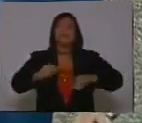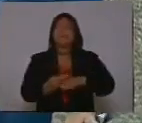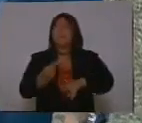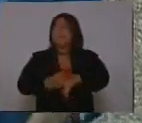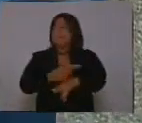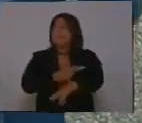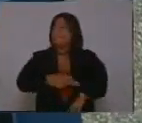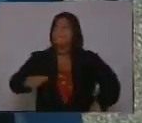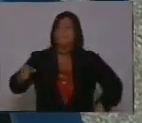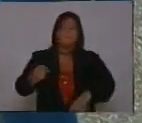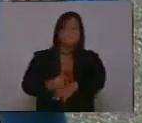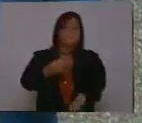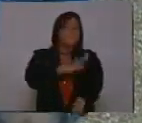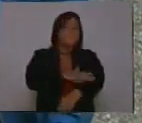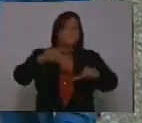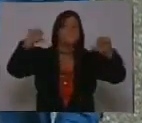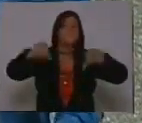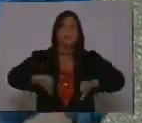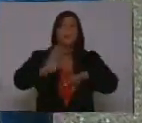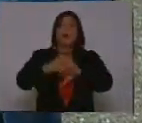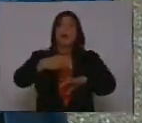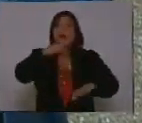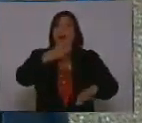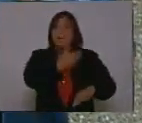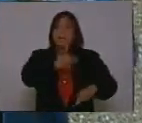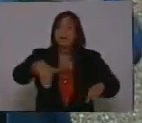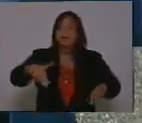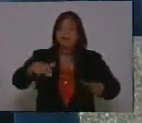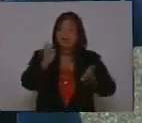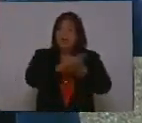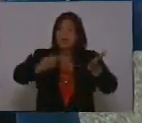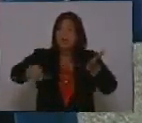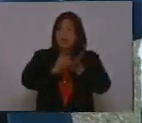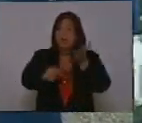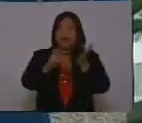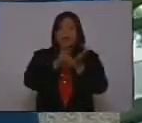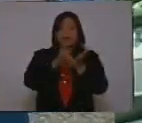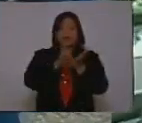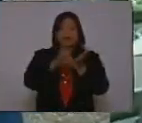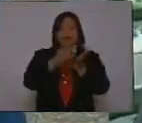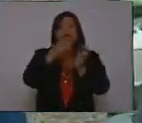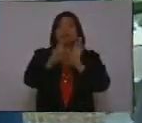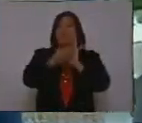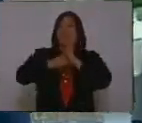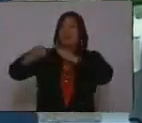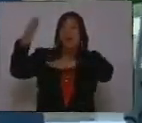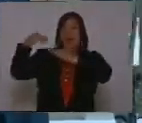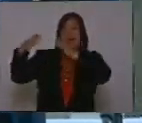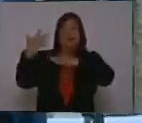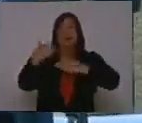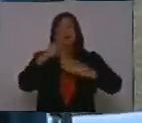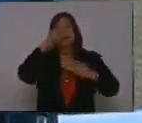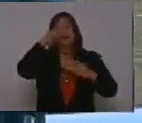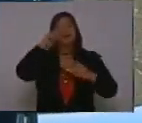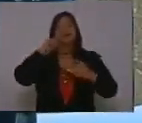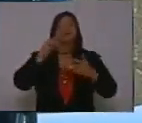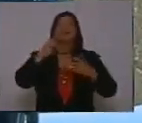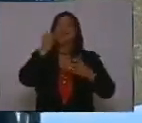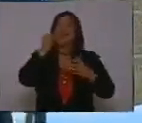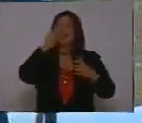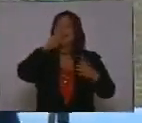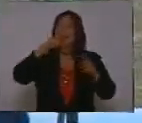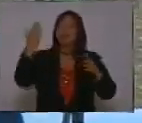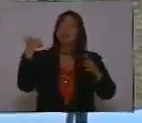mal, porque este presidente está sacando los derechos que nosotros conseguimos a 50, 100 años atrás,